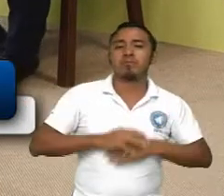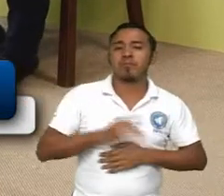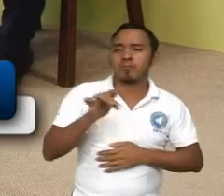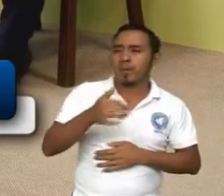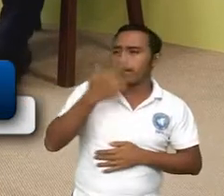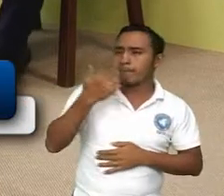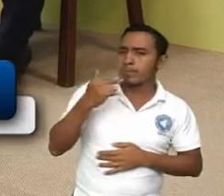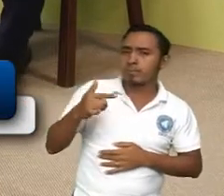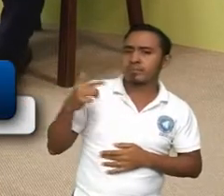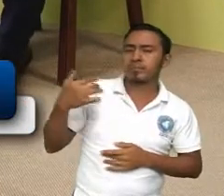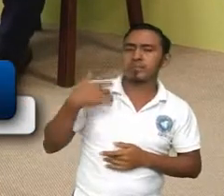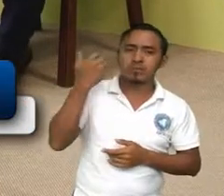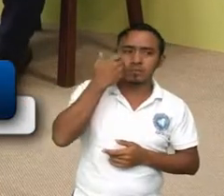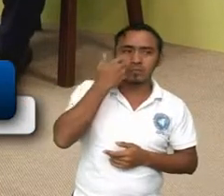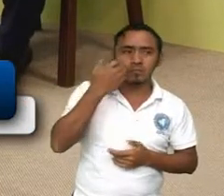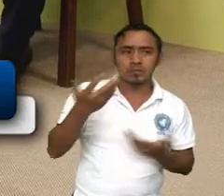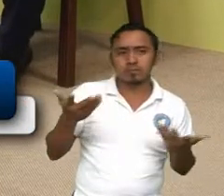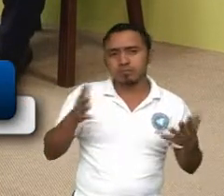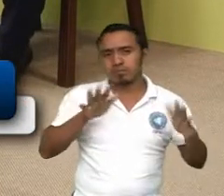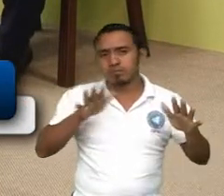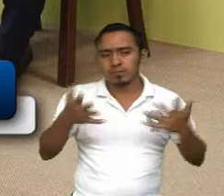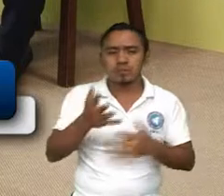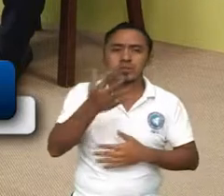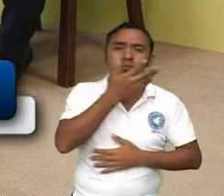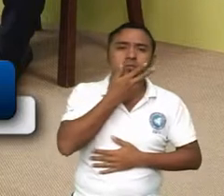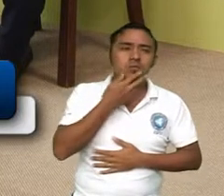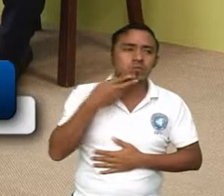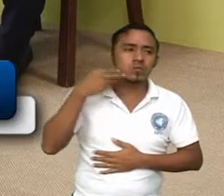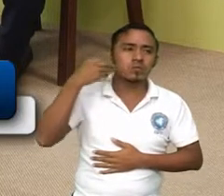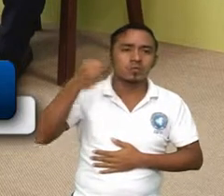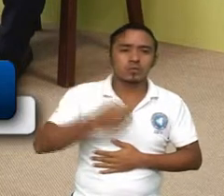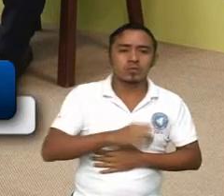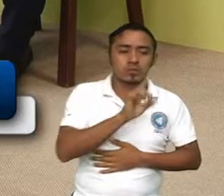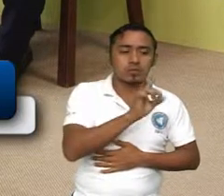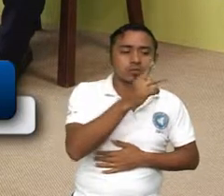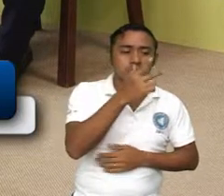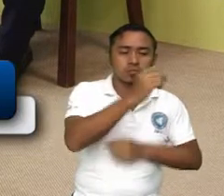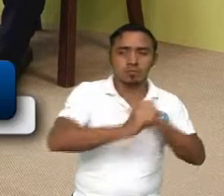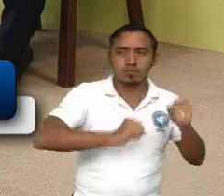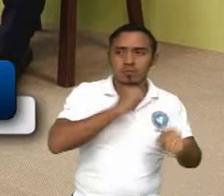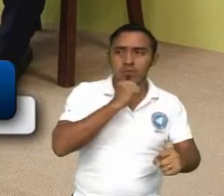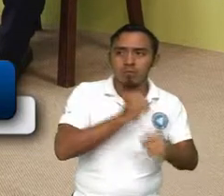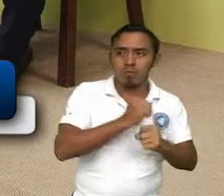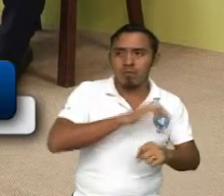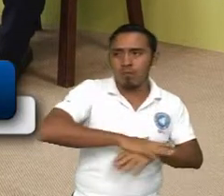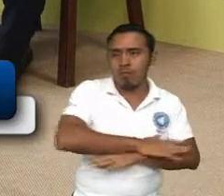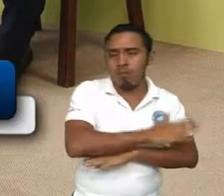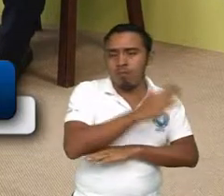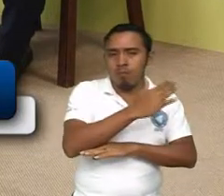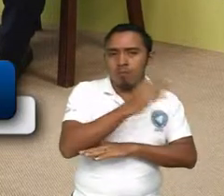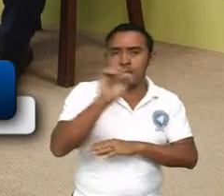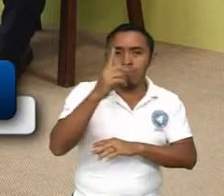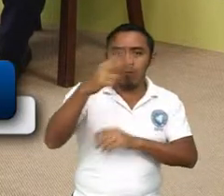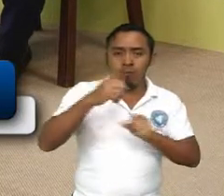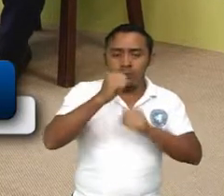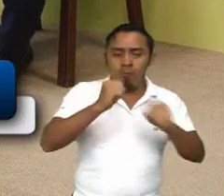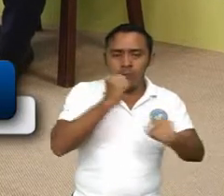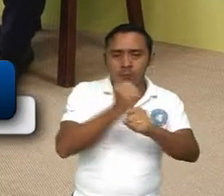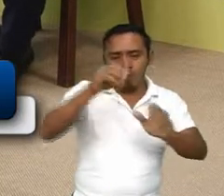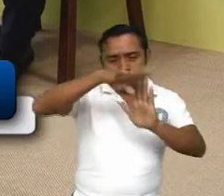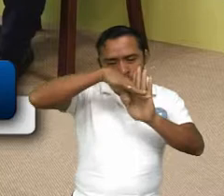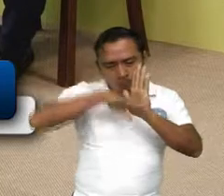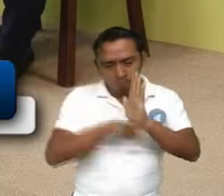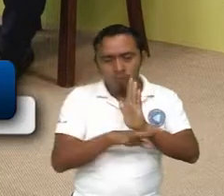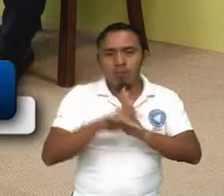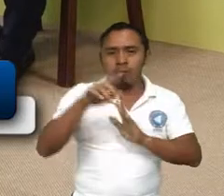afectan a prácticamente jóvenes de los 18 hacia abajo antes de los